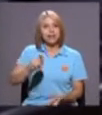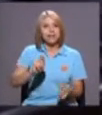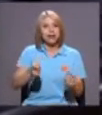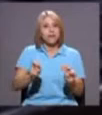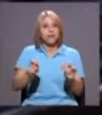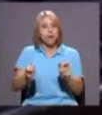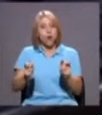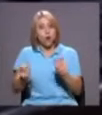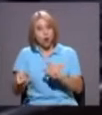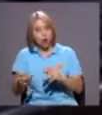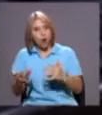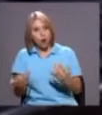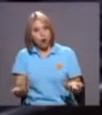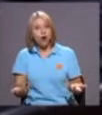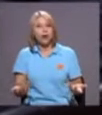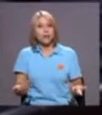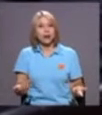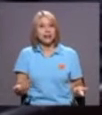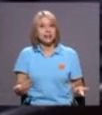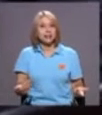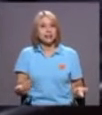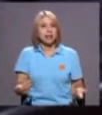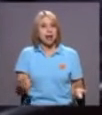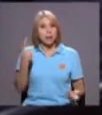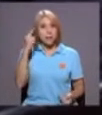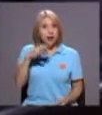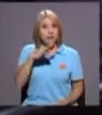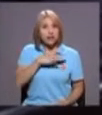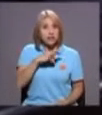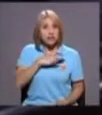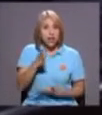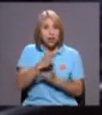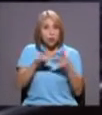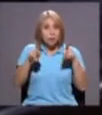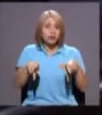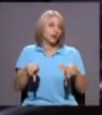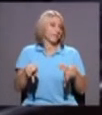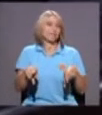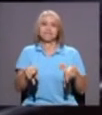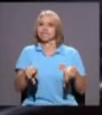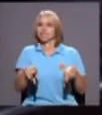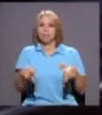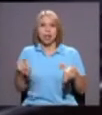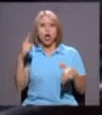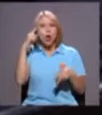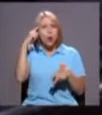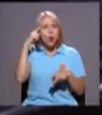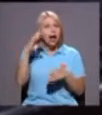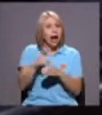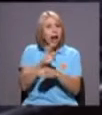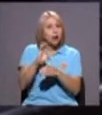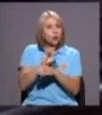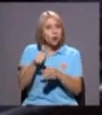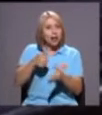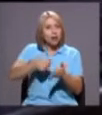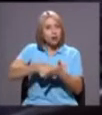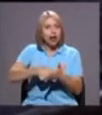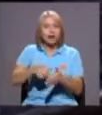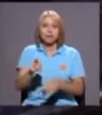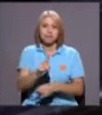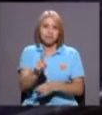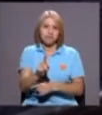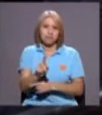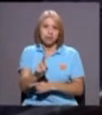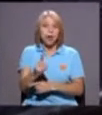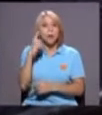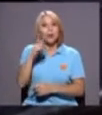reformas y ajustes, y no para beneficiar a alguien o no por un cálculo electoral, porque deben ser cosas que se han pensado y